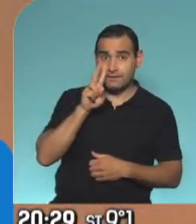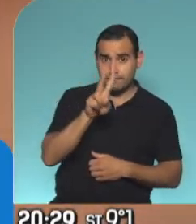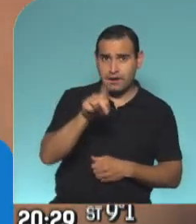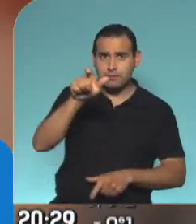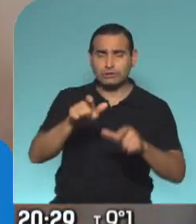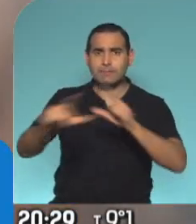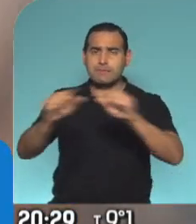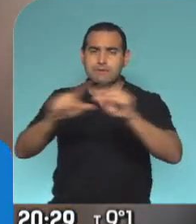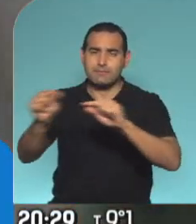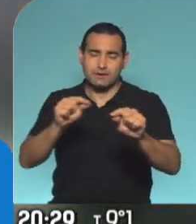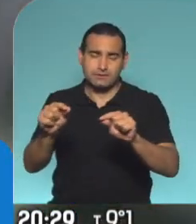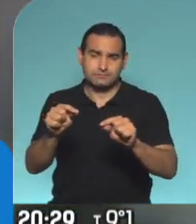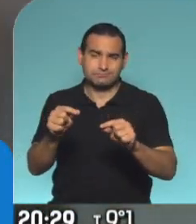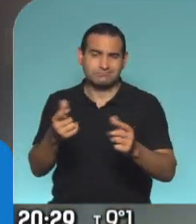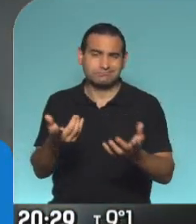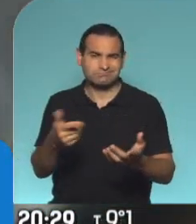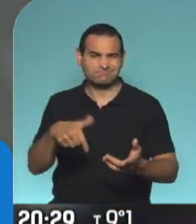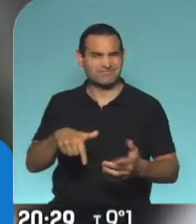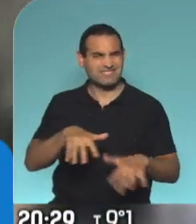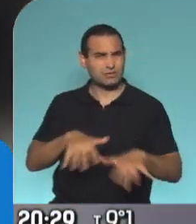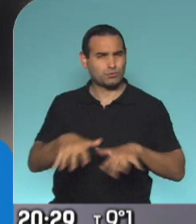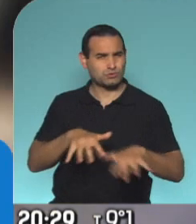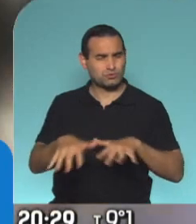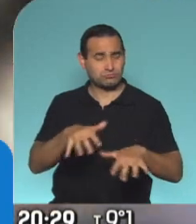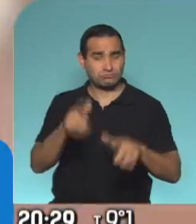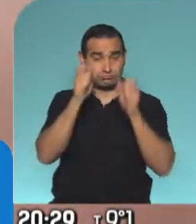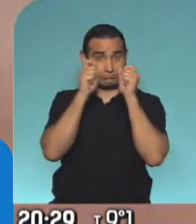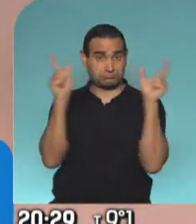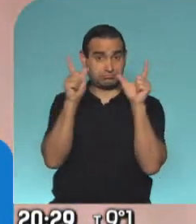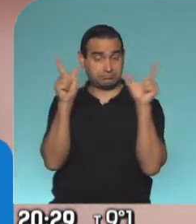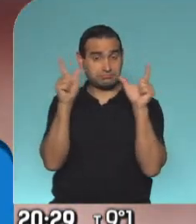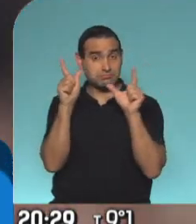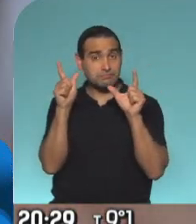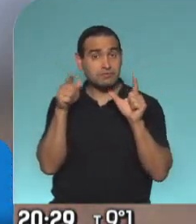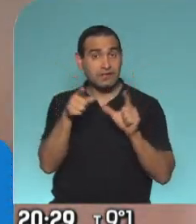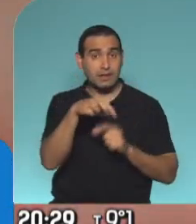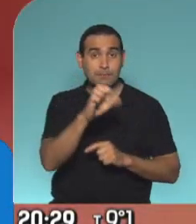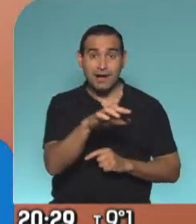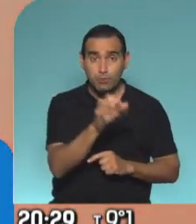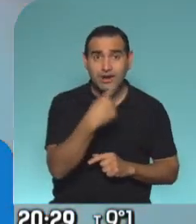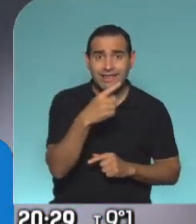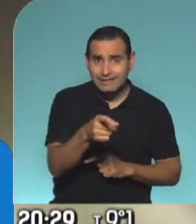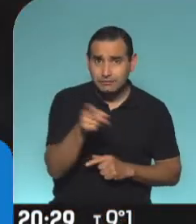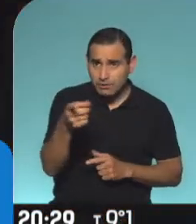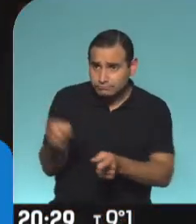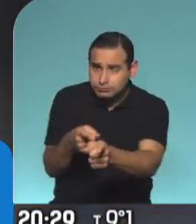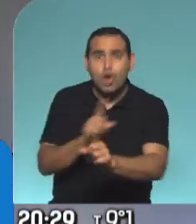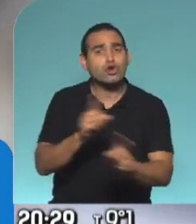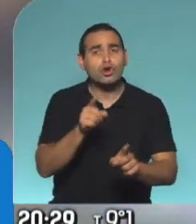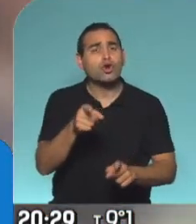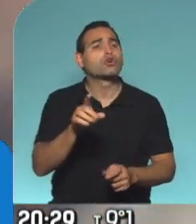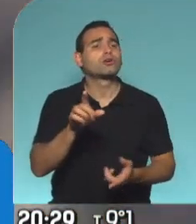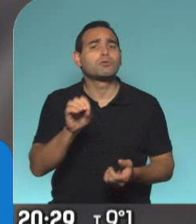gente correr y bueno, la situación para nosotros un poco sorpresiva fue que Pablo les dijo, bueno, ¿pueden seguirlos? No, tienen que